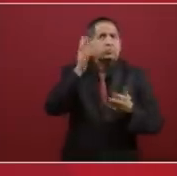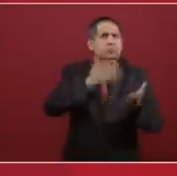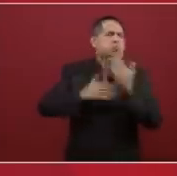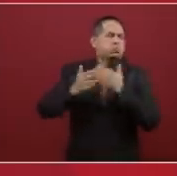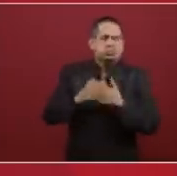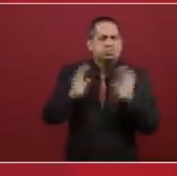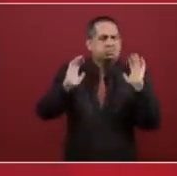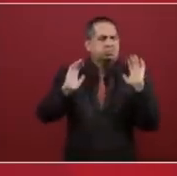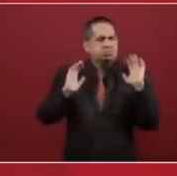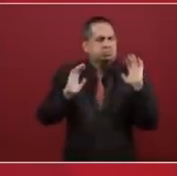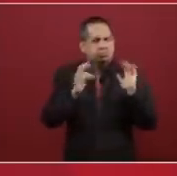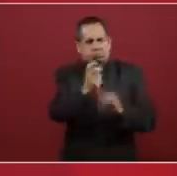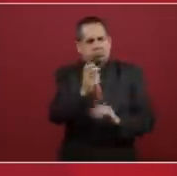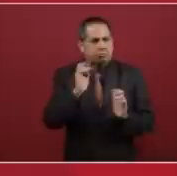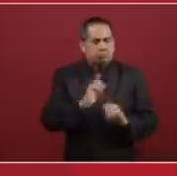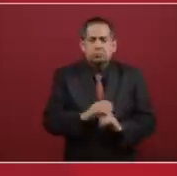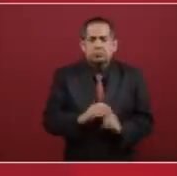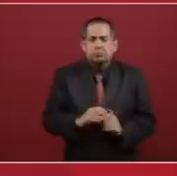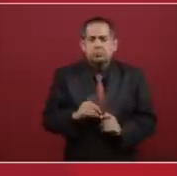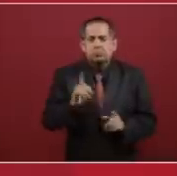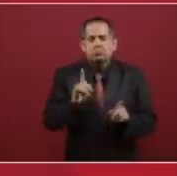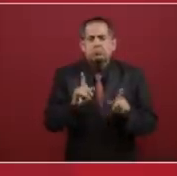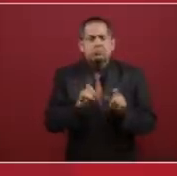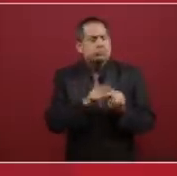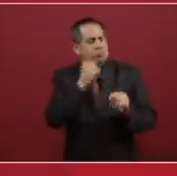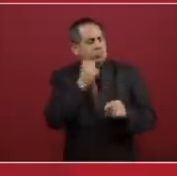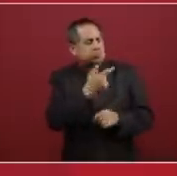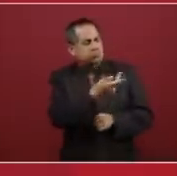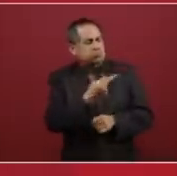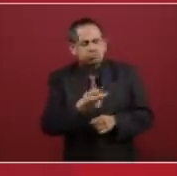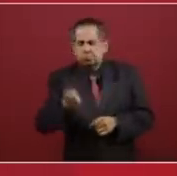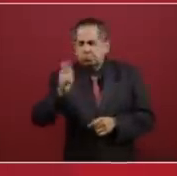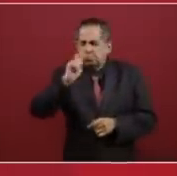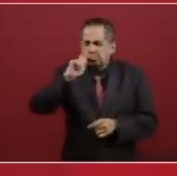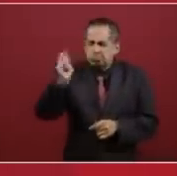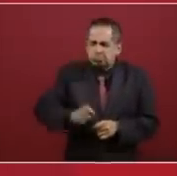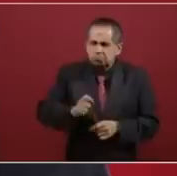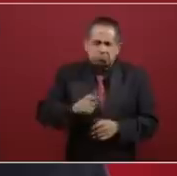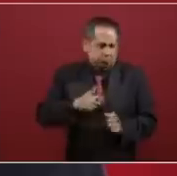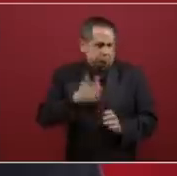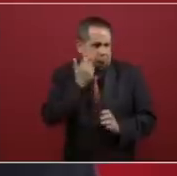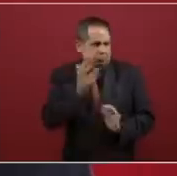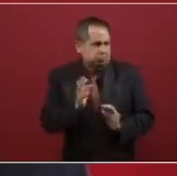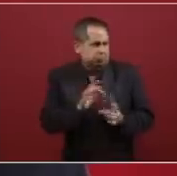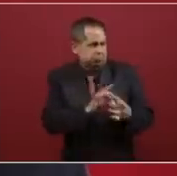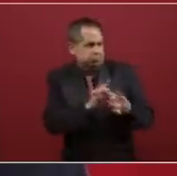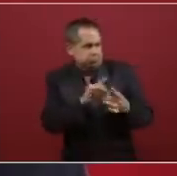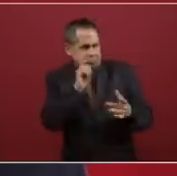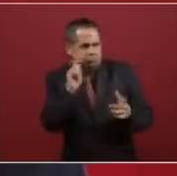O sea, queremos una relación de amistad con el